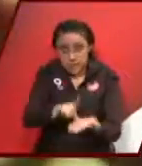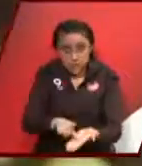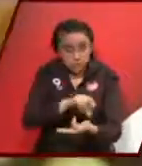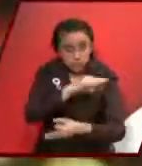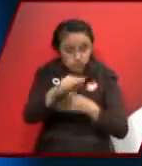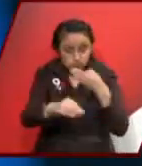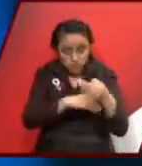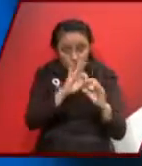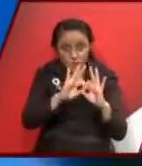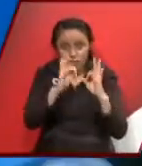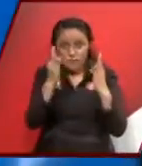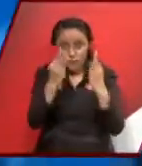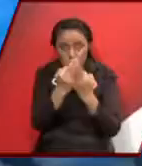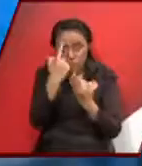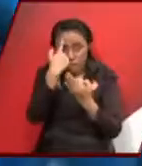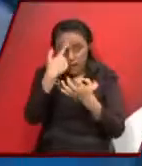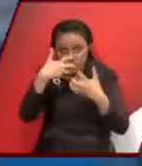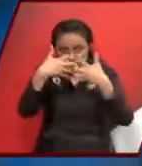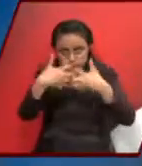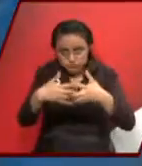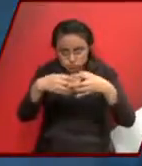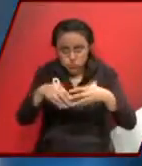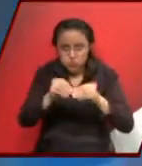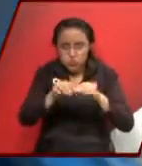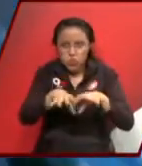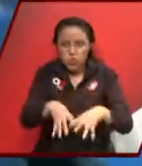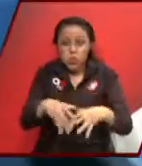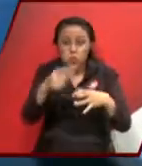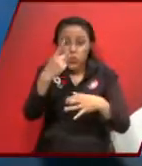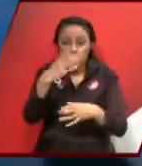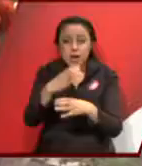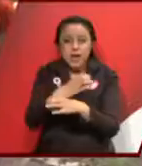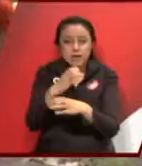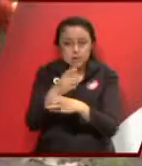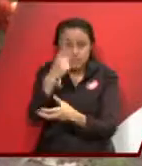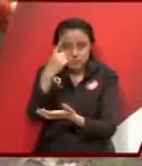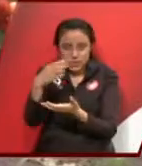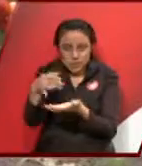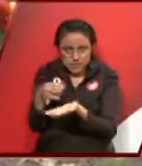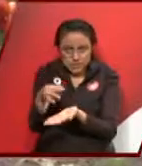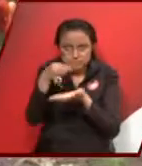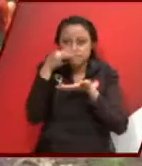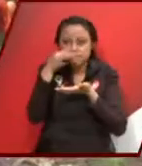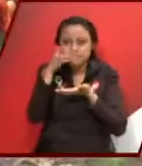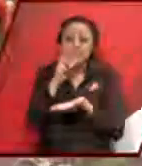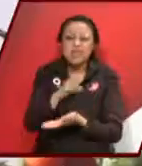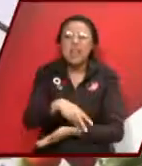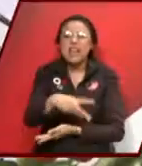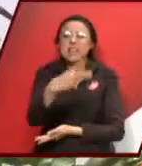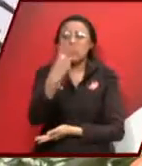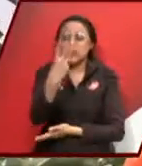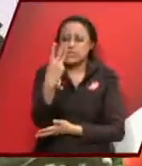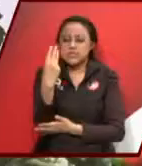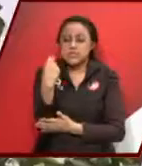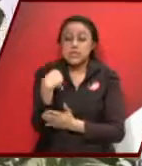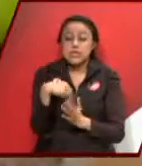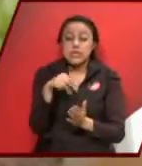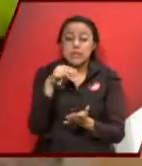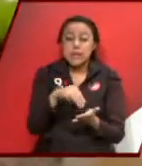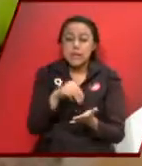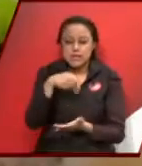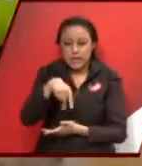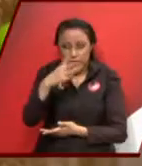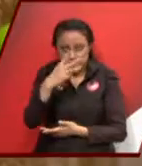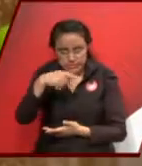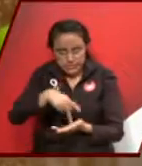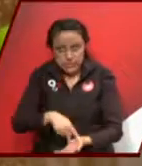el proceso de elaboración y distribución de una taza de café. Para un jitomate, 13 litros de agua. Para una